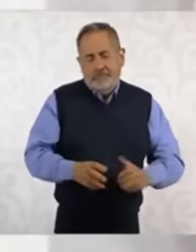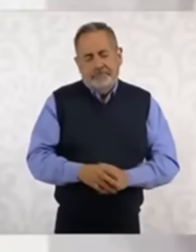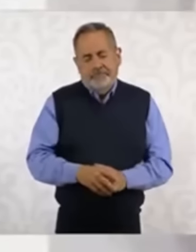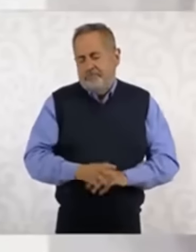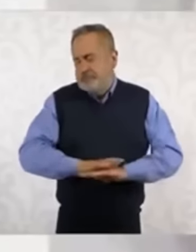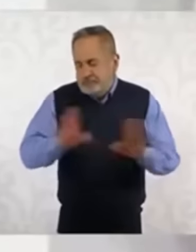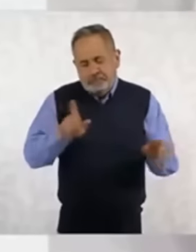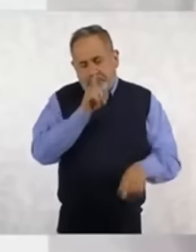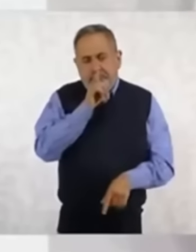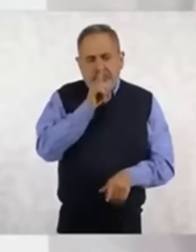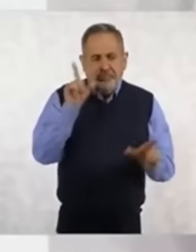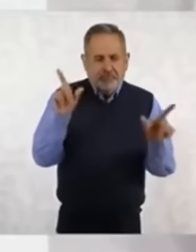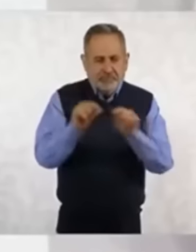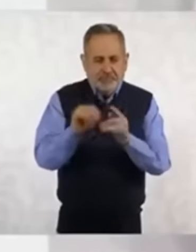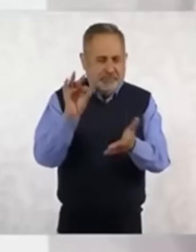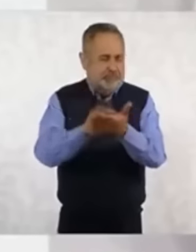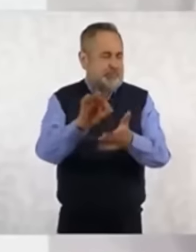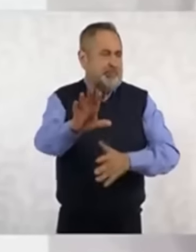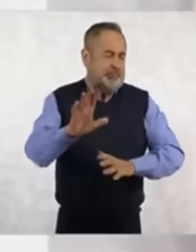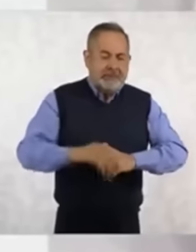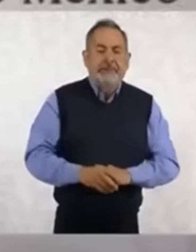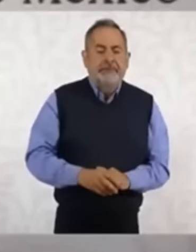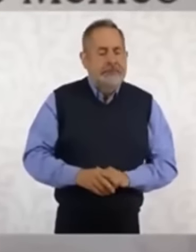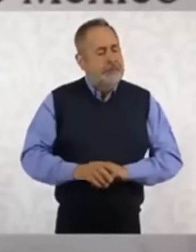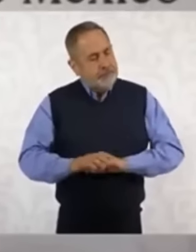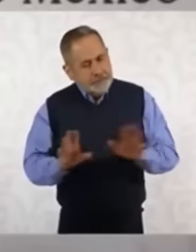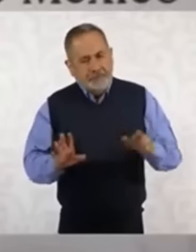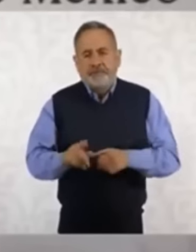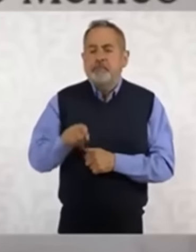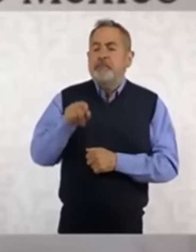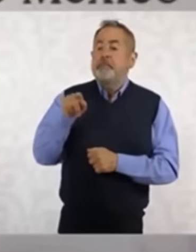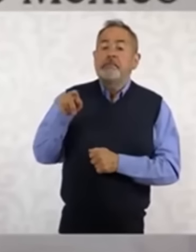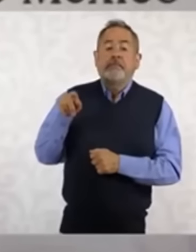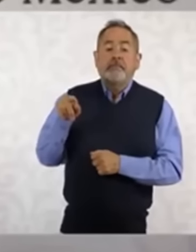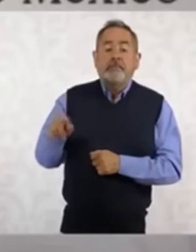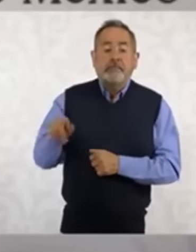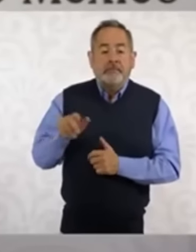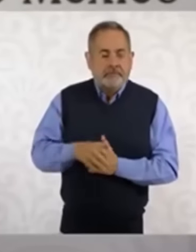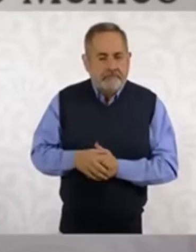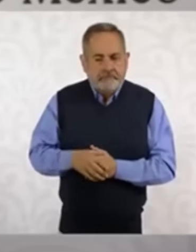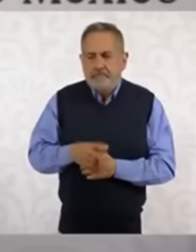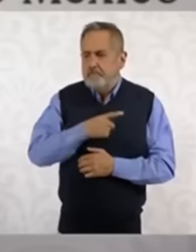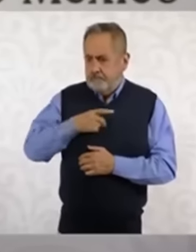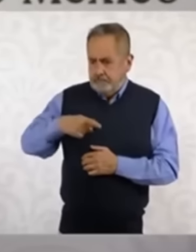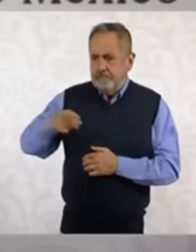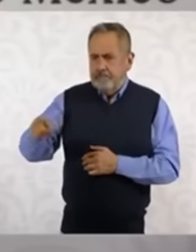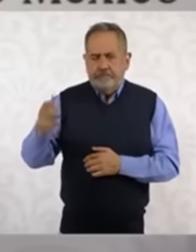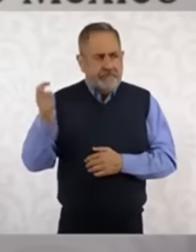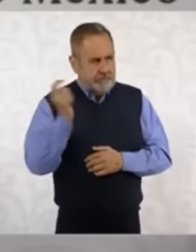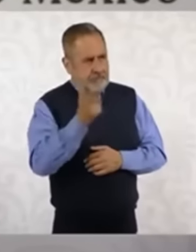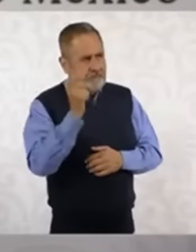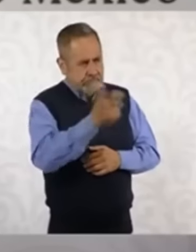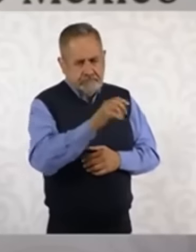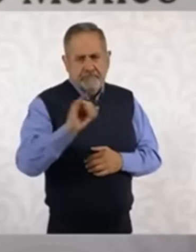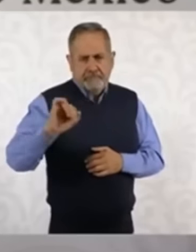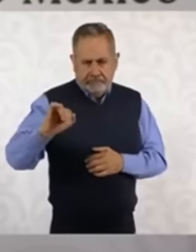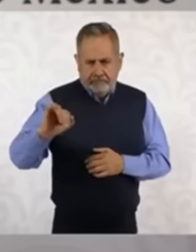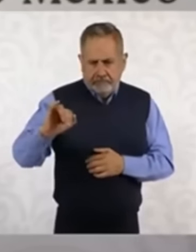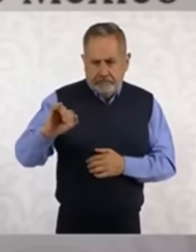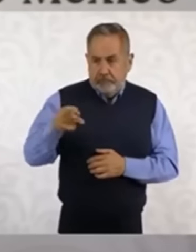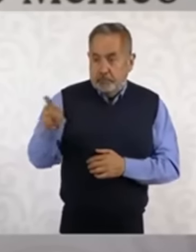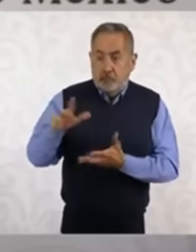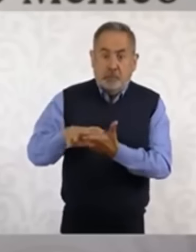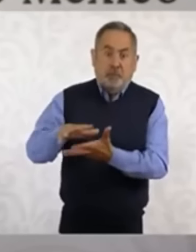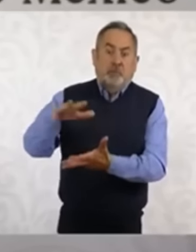Bueno, cierro paréntesis. Entonces, hay que pagar las deudas, sí, pero no de esta